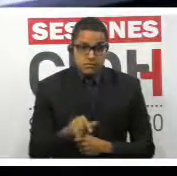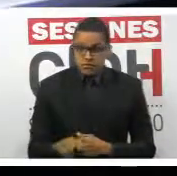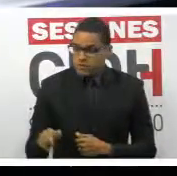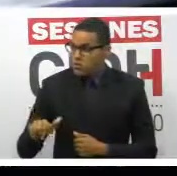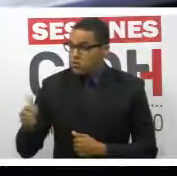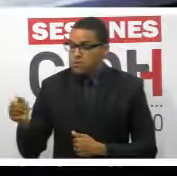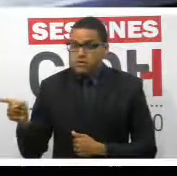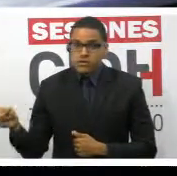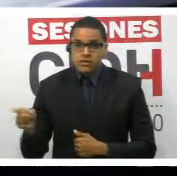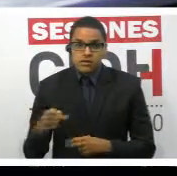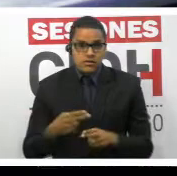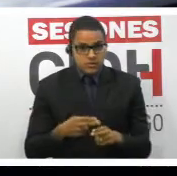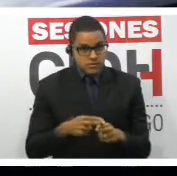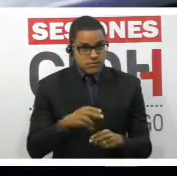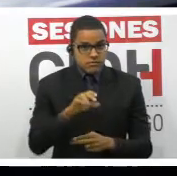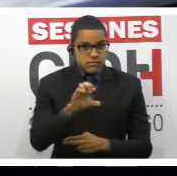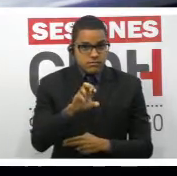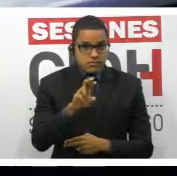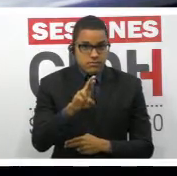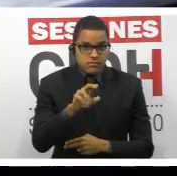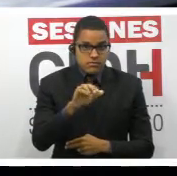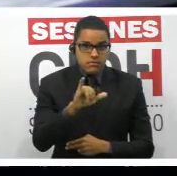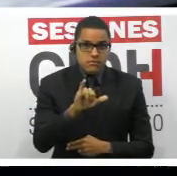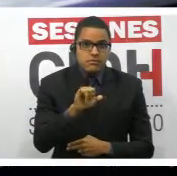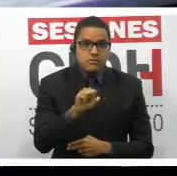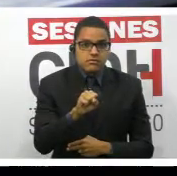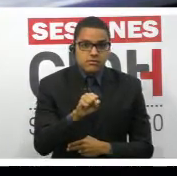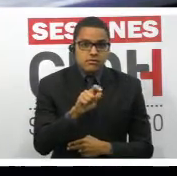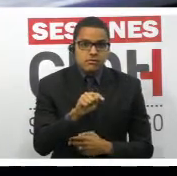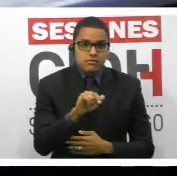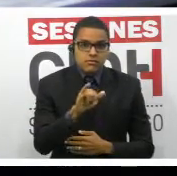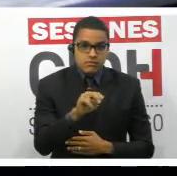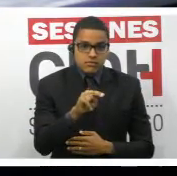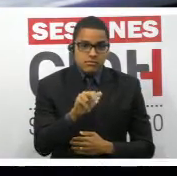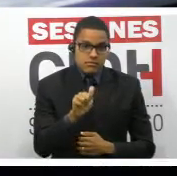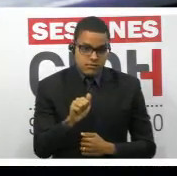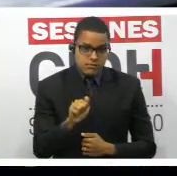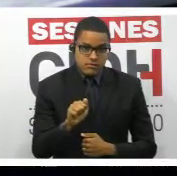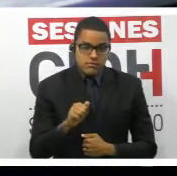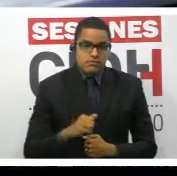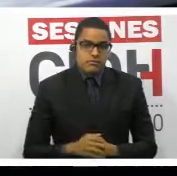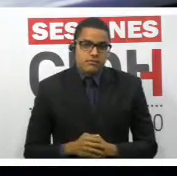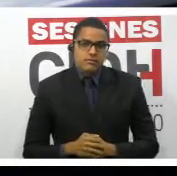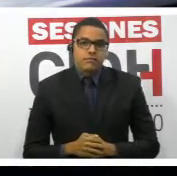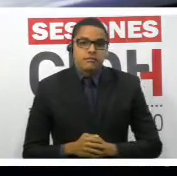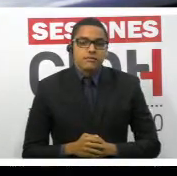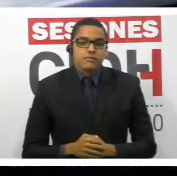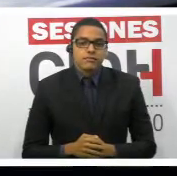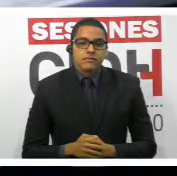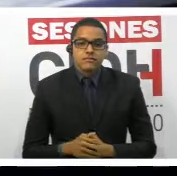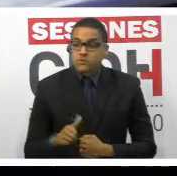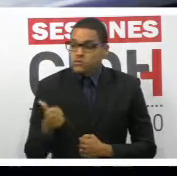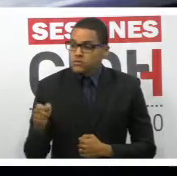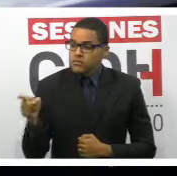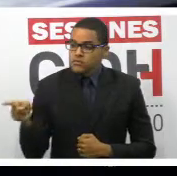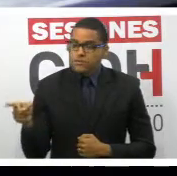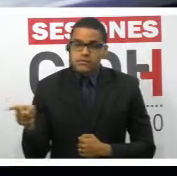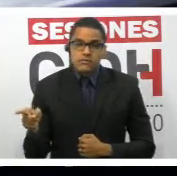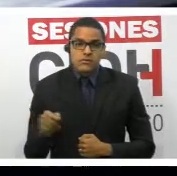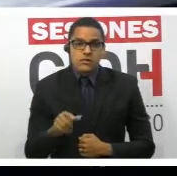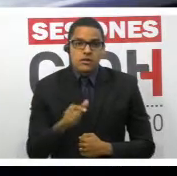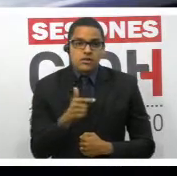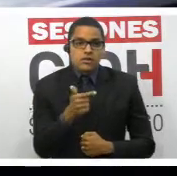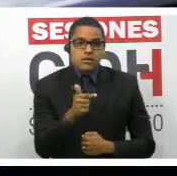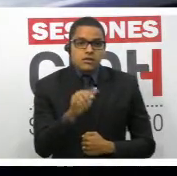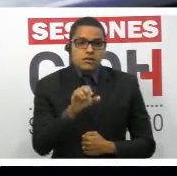del círculo de mujeres con discapacidad de república dominicana si moody's y con salud basil que